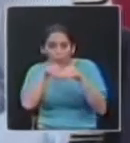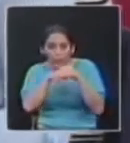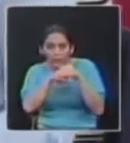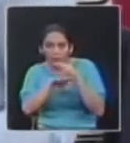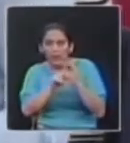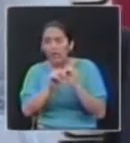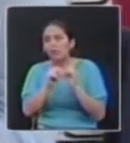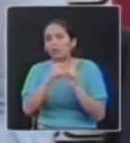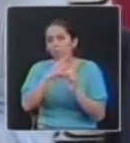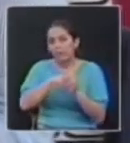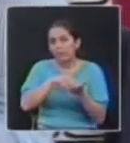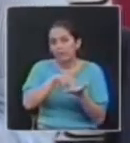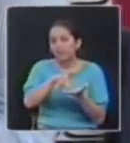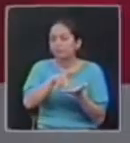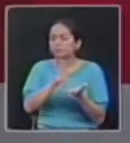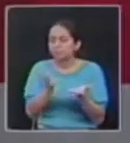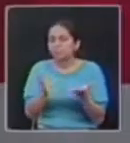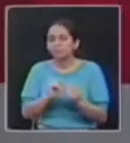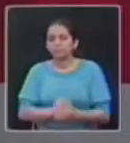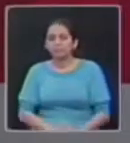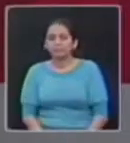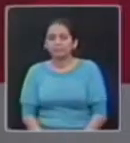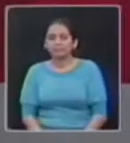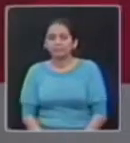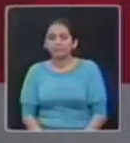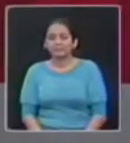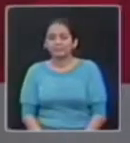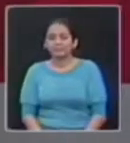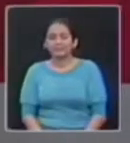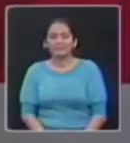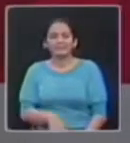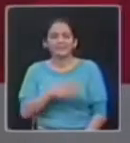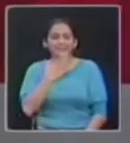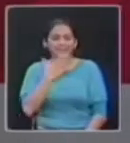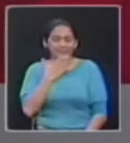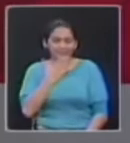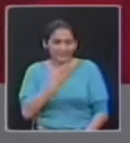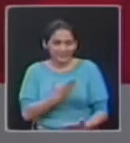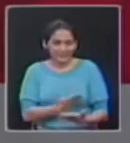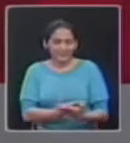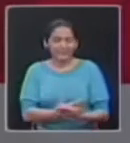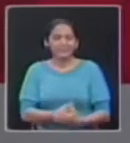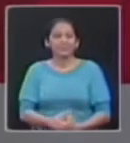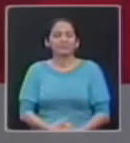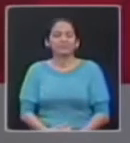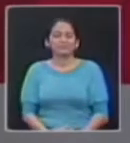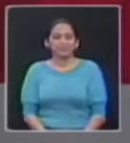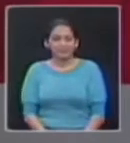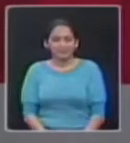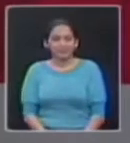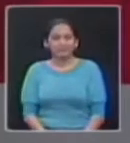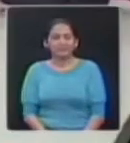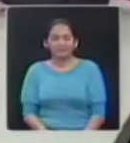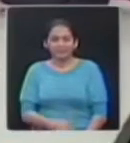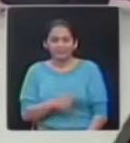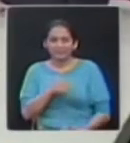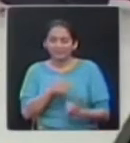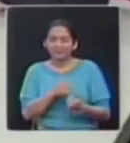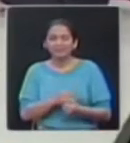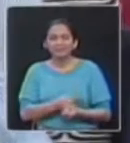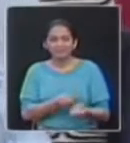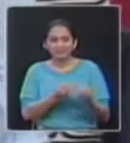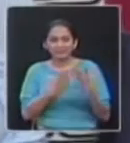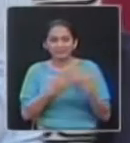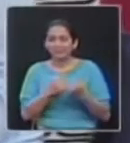en ese orden, digamos, que es la búsqueda de los usuarios, bueno, de las propiedades. Muchas gracias por responder a todas nuestras interrogantes. Gracias por estar aquí.